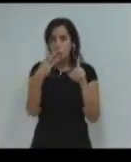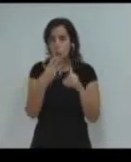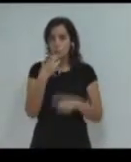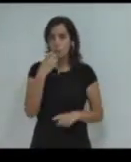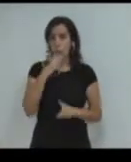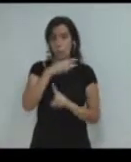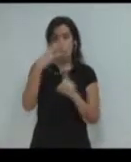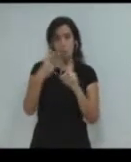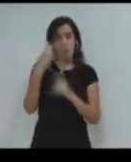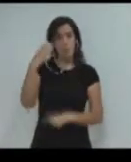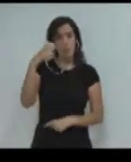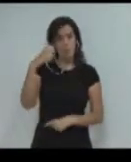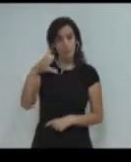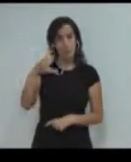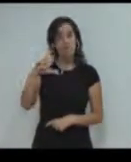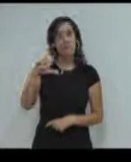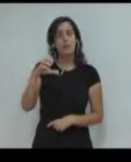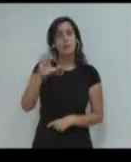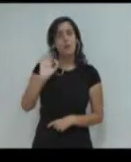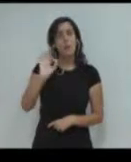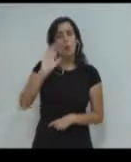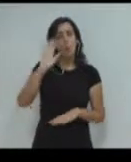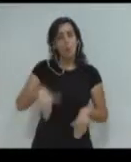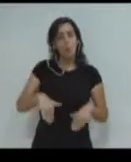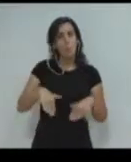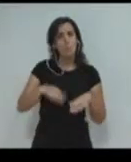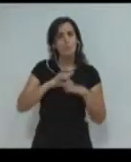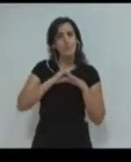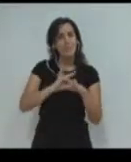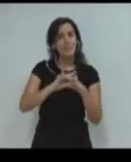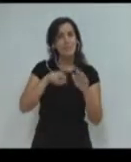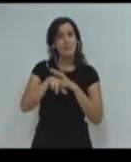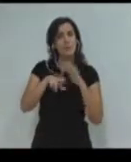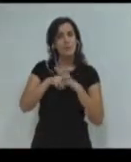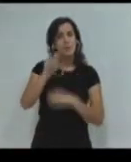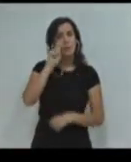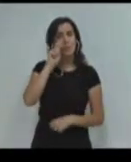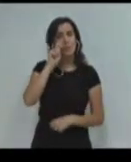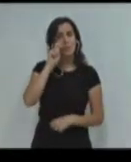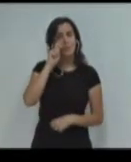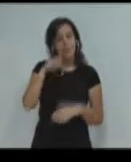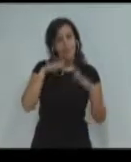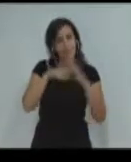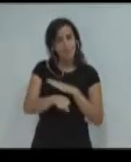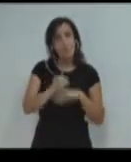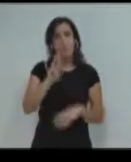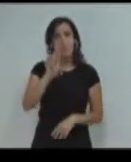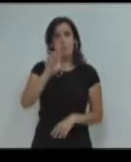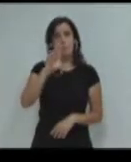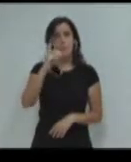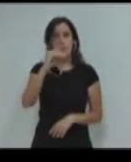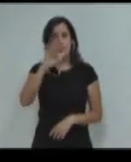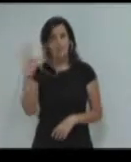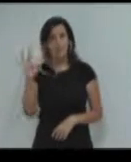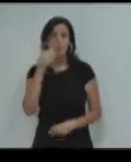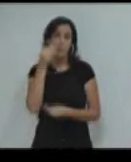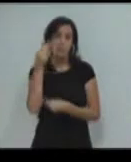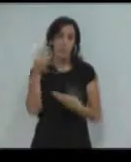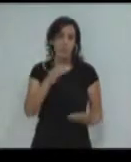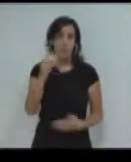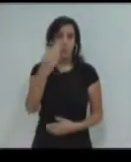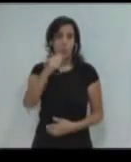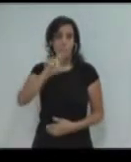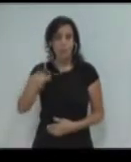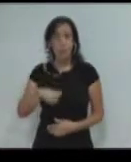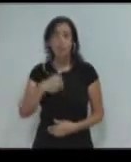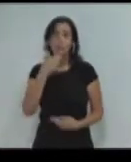la web del CERMI o las últimas guías de recursos turísticos accesibles de Prediz. Bienvenido, Óscar.